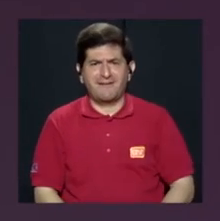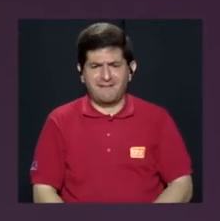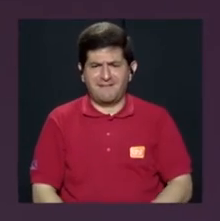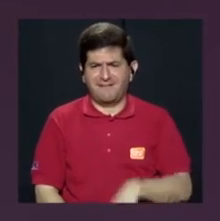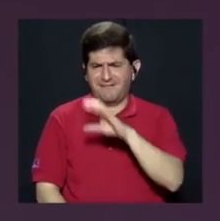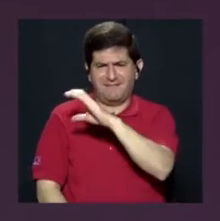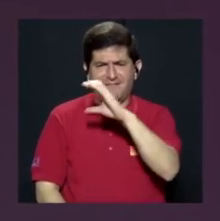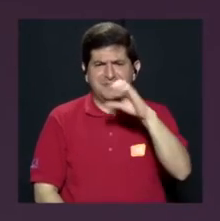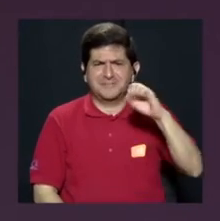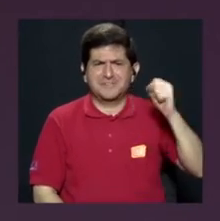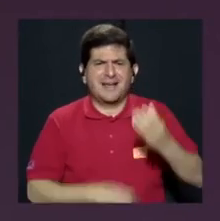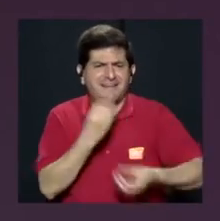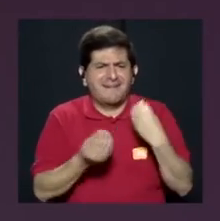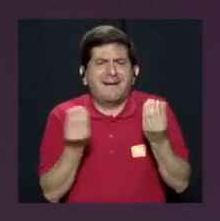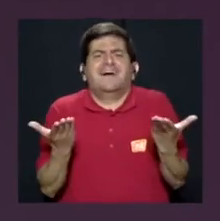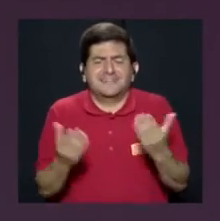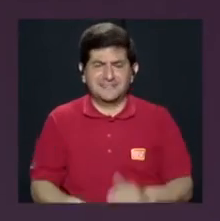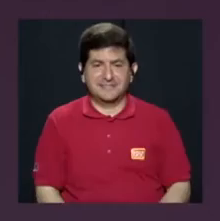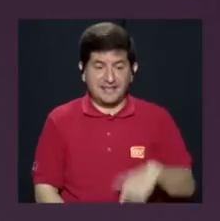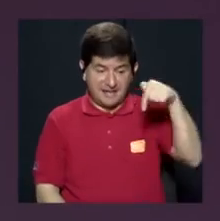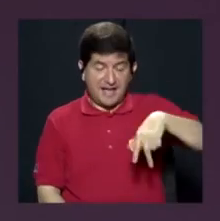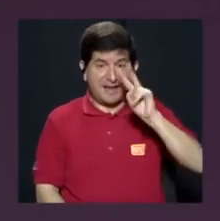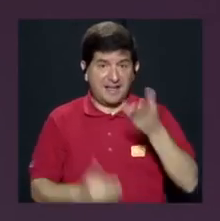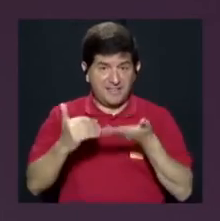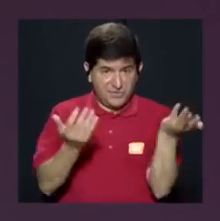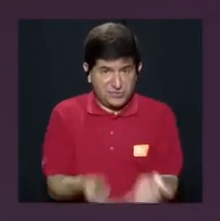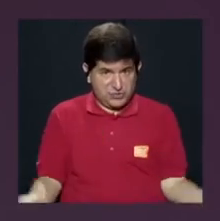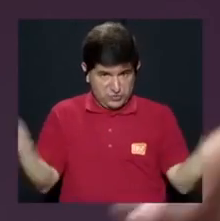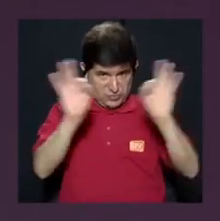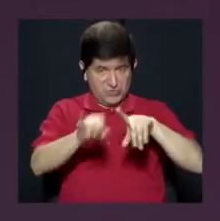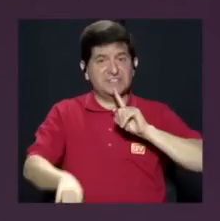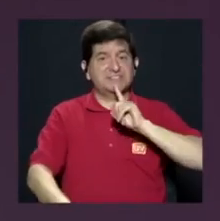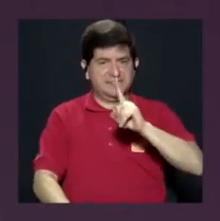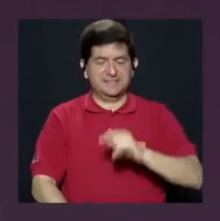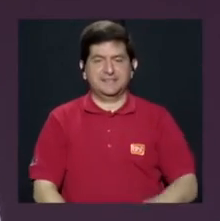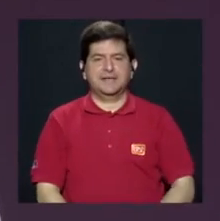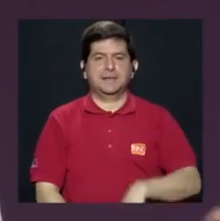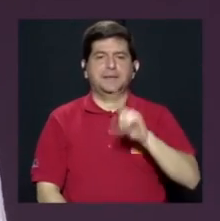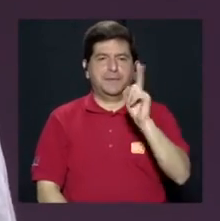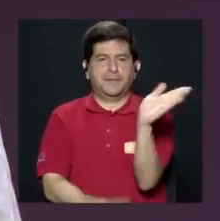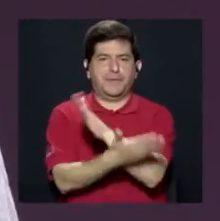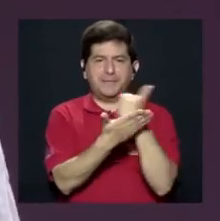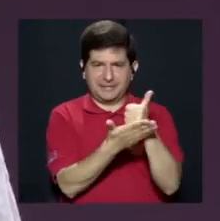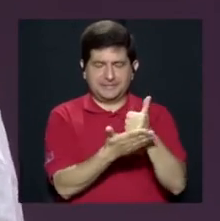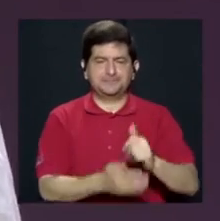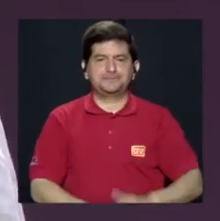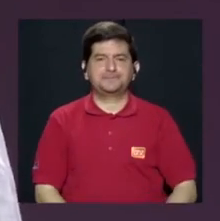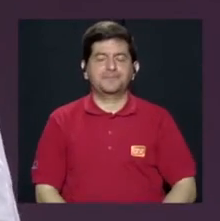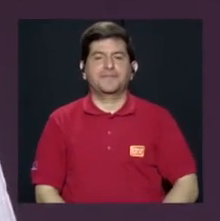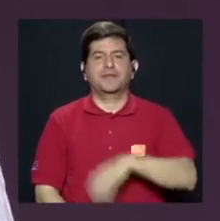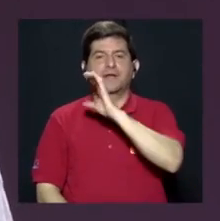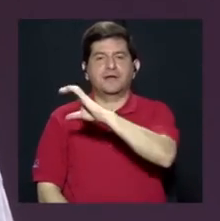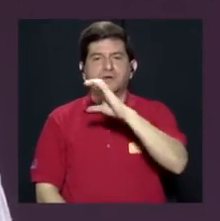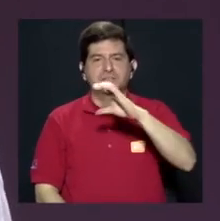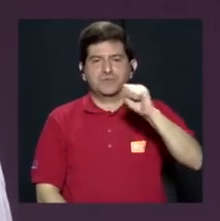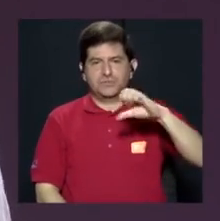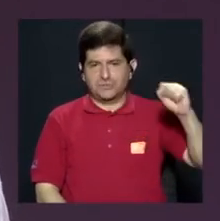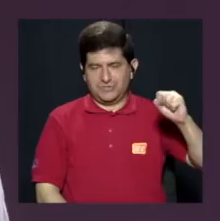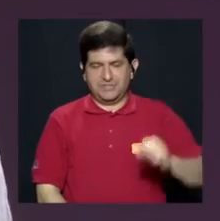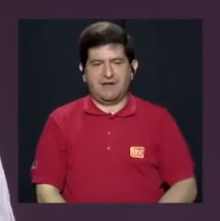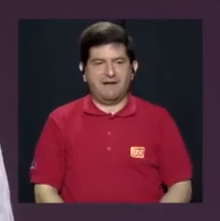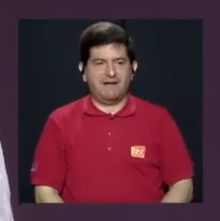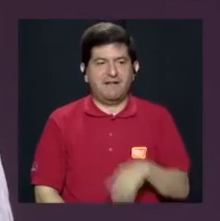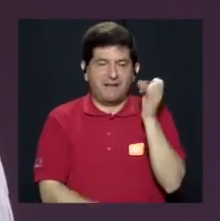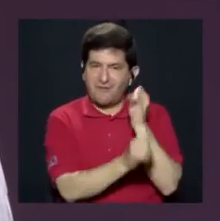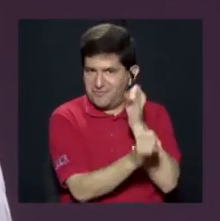caja? Bueno, aquí hay dos cosas importantes que decir. Por un lado, la Caja Costarricense del Seguro Social, en